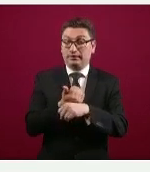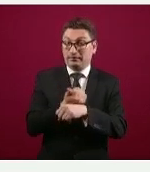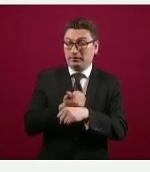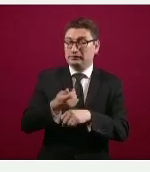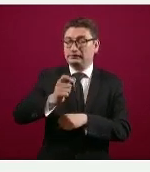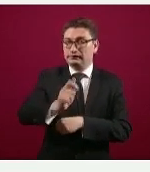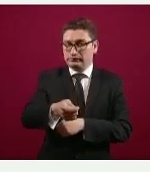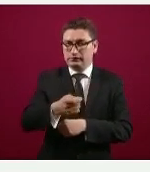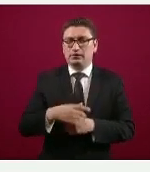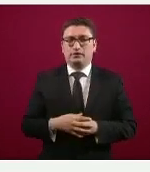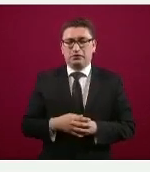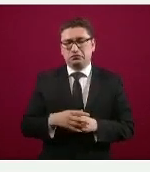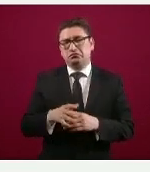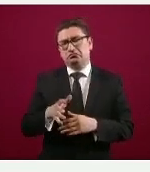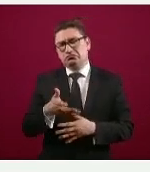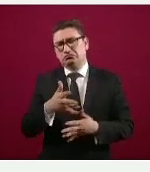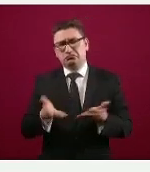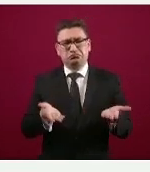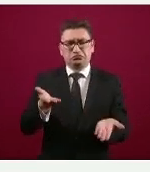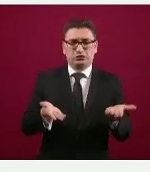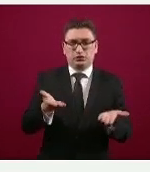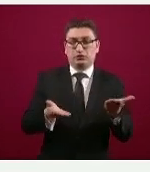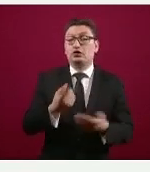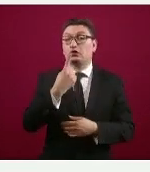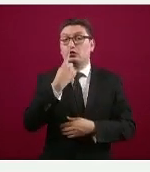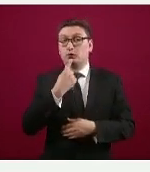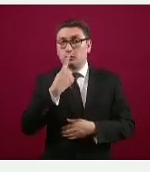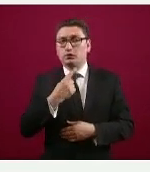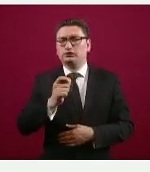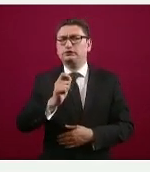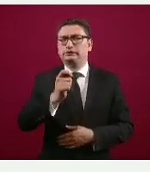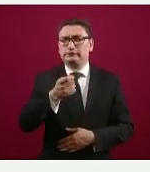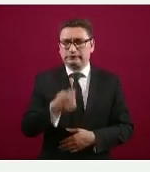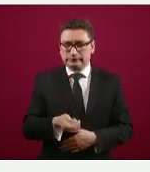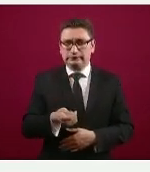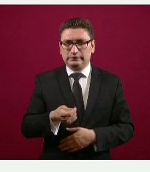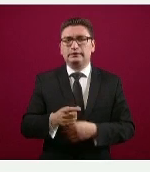está relativamente equilibrado y en rojo ya estamos